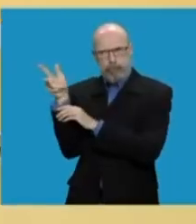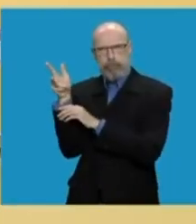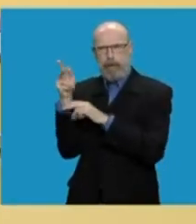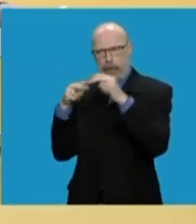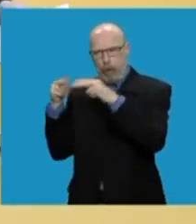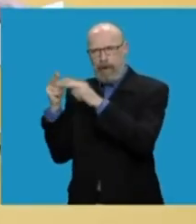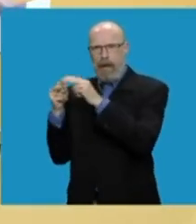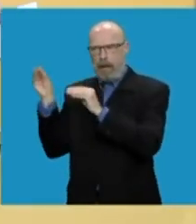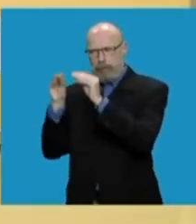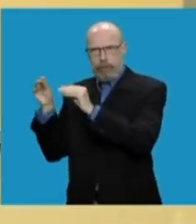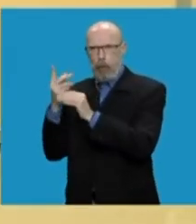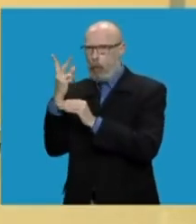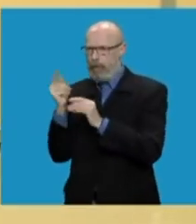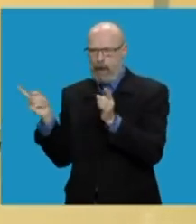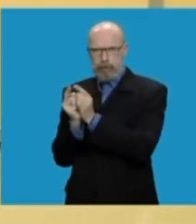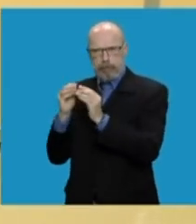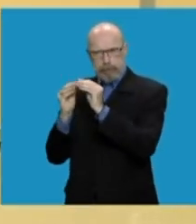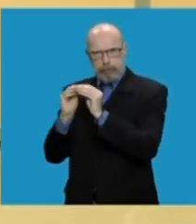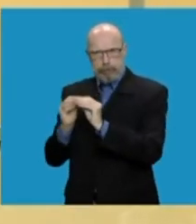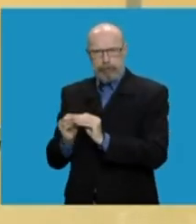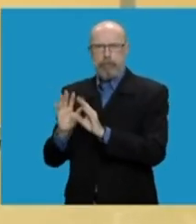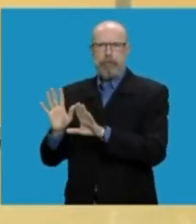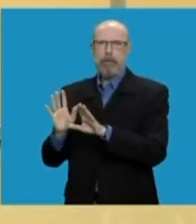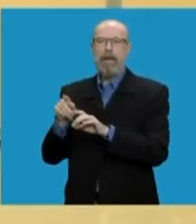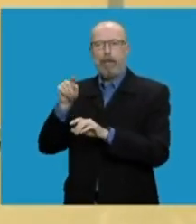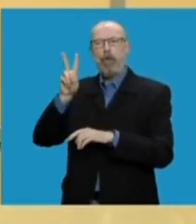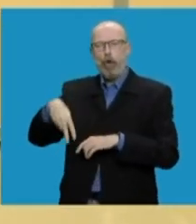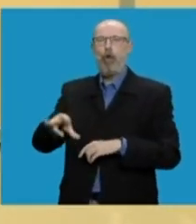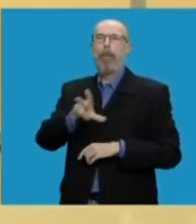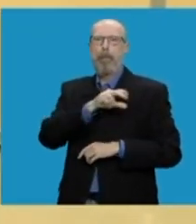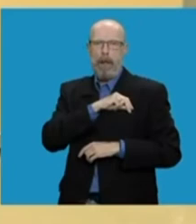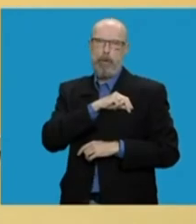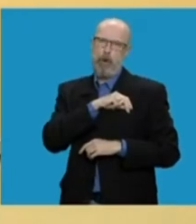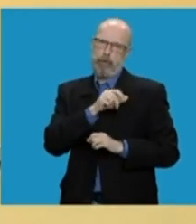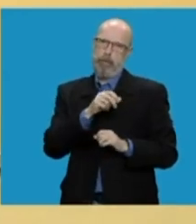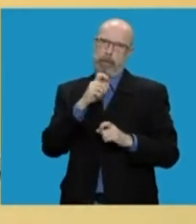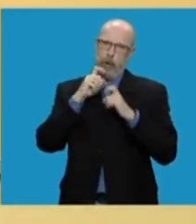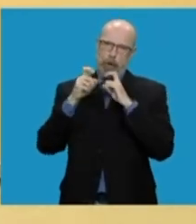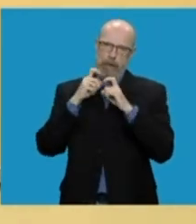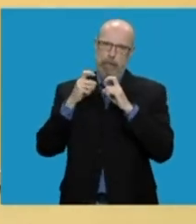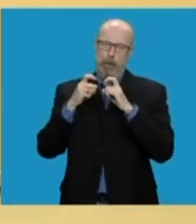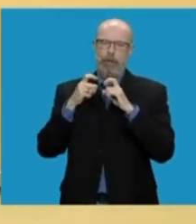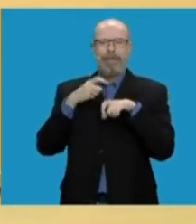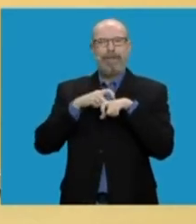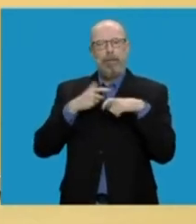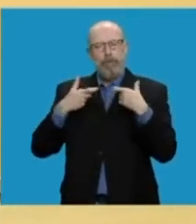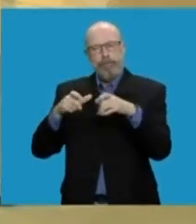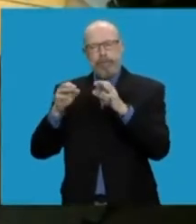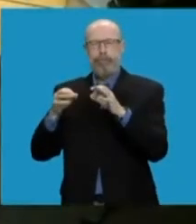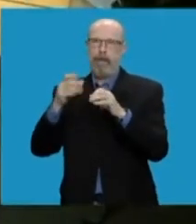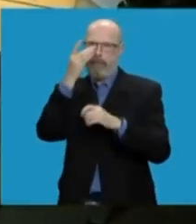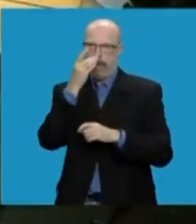sido, como decimos, reconocido como el premio de periodismo Francisco de Cosío en la modalidad digital.